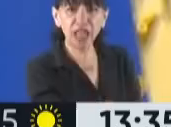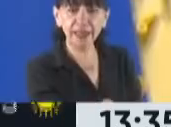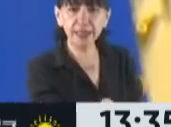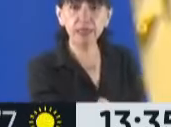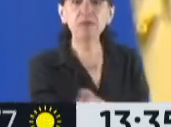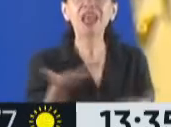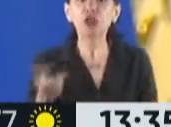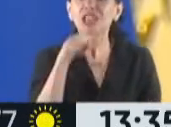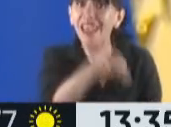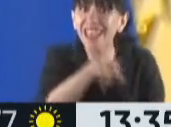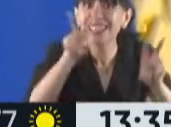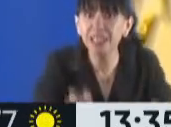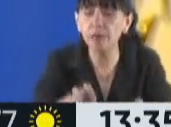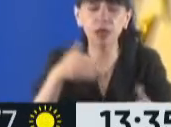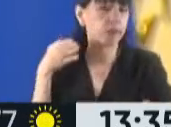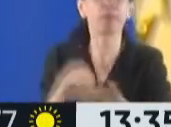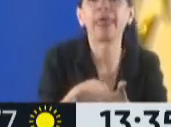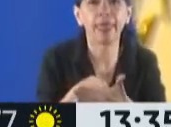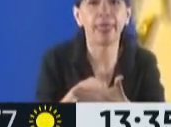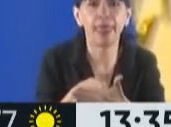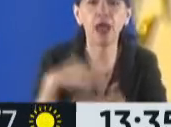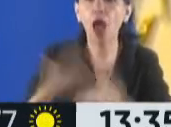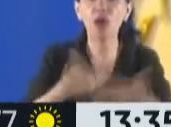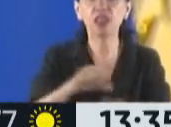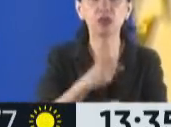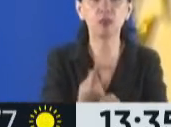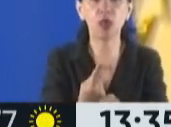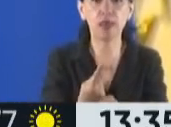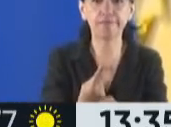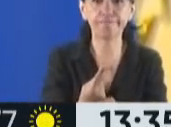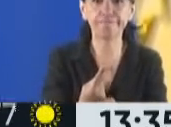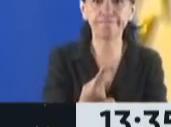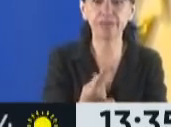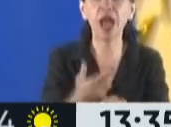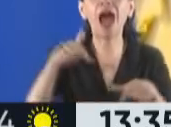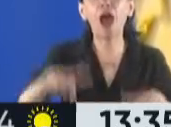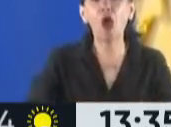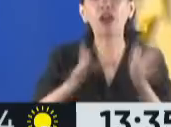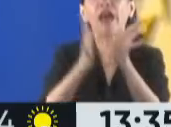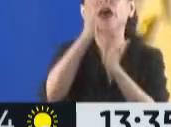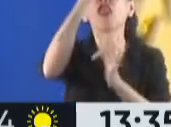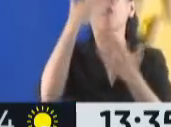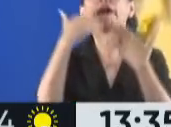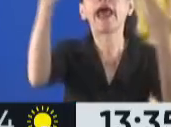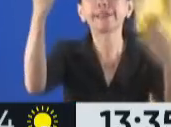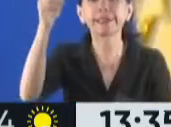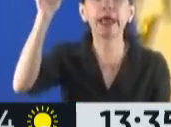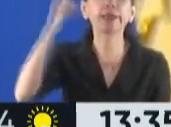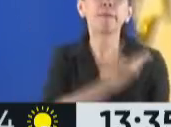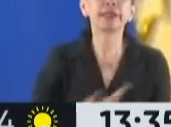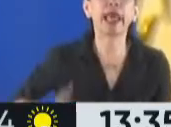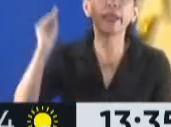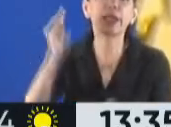pudo avanzar. Ahora gracias a Dios, la llegada del presidente Lula a Brasil, ese